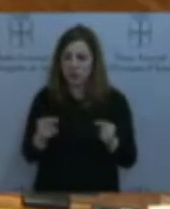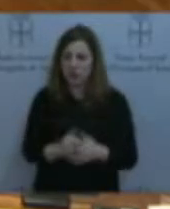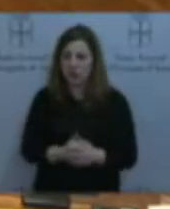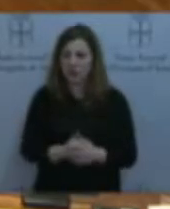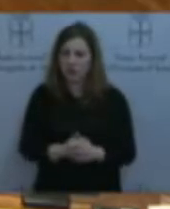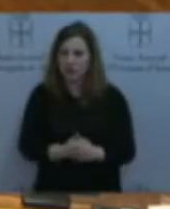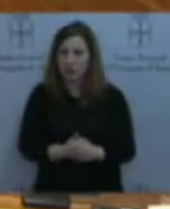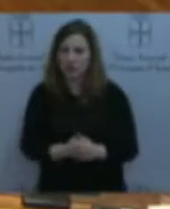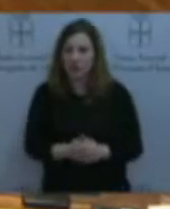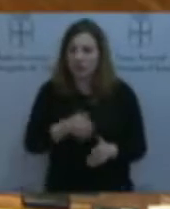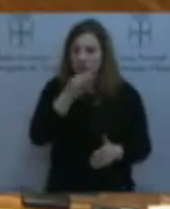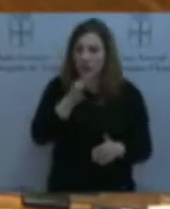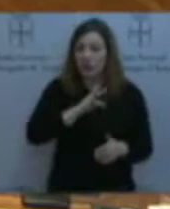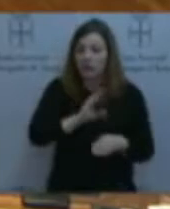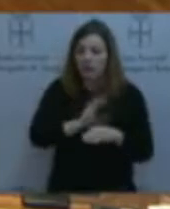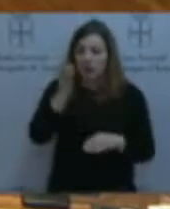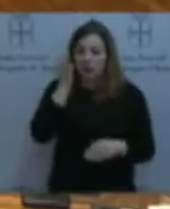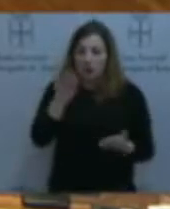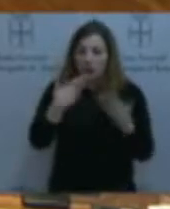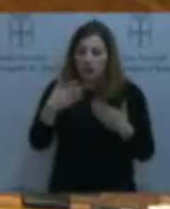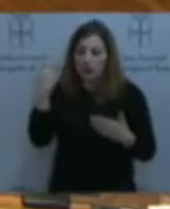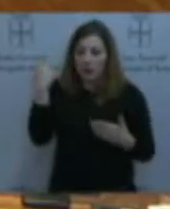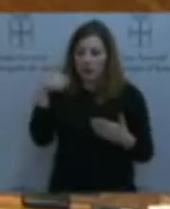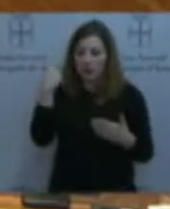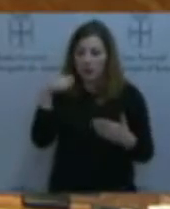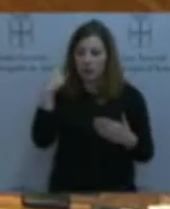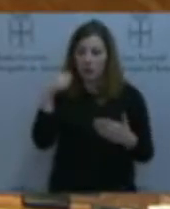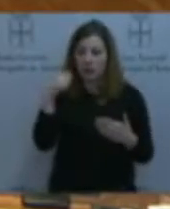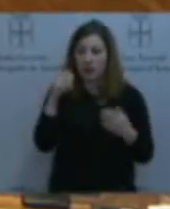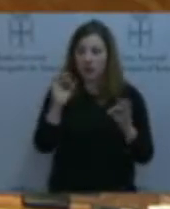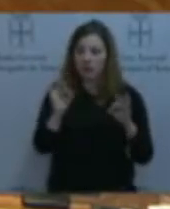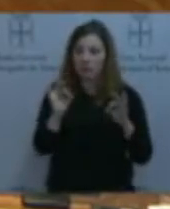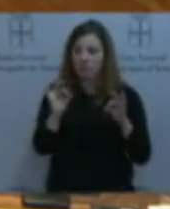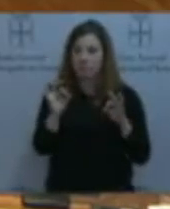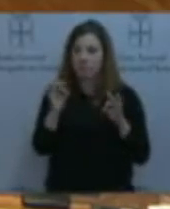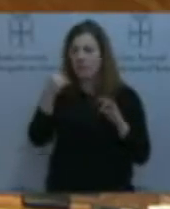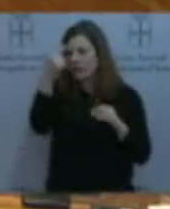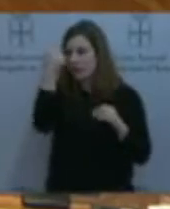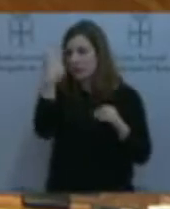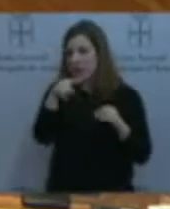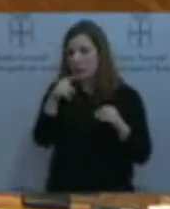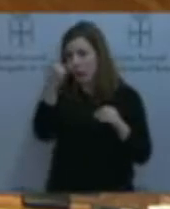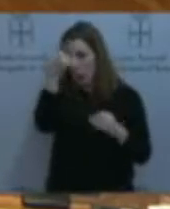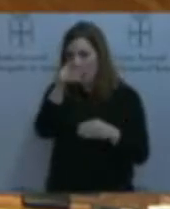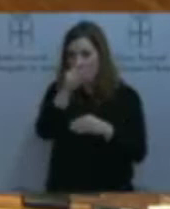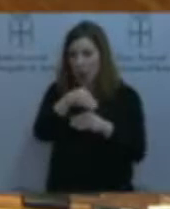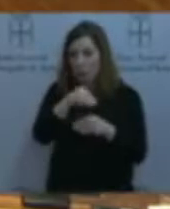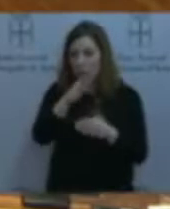presidente. Señorías, buenos días. Señora Valero, como usted sabe, el vacuno de carne recibió en el año 2016 en